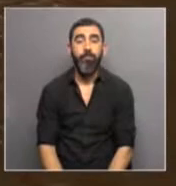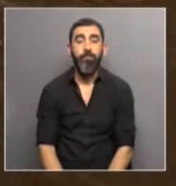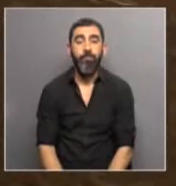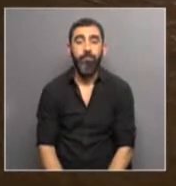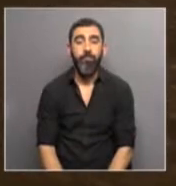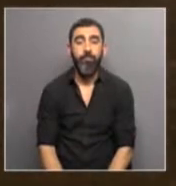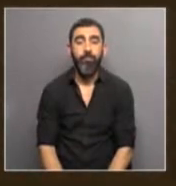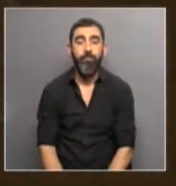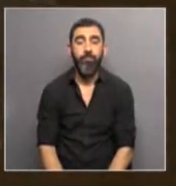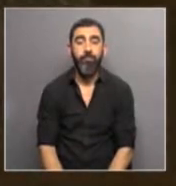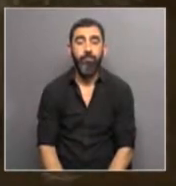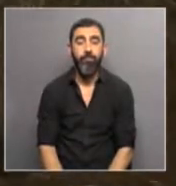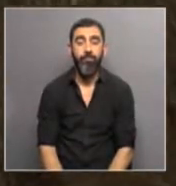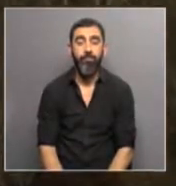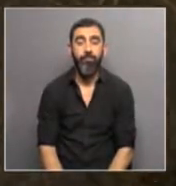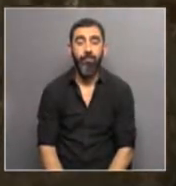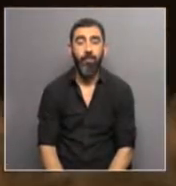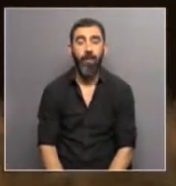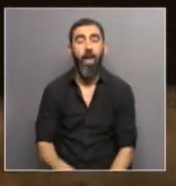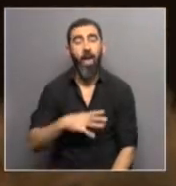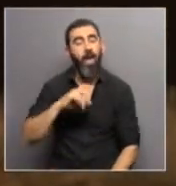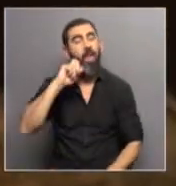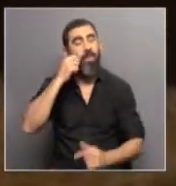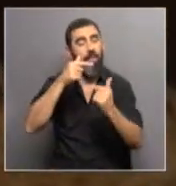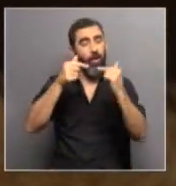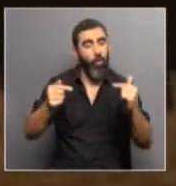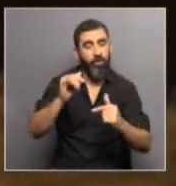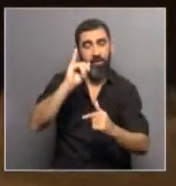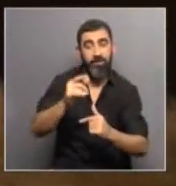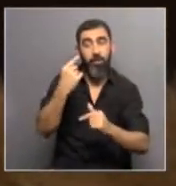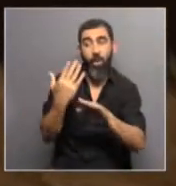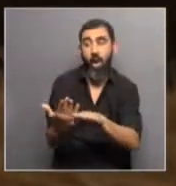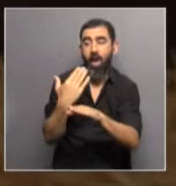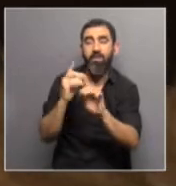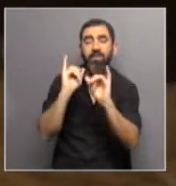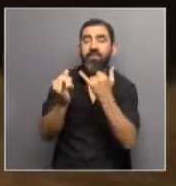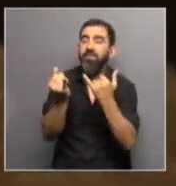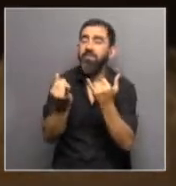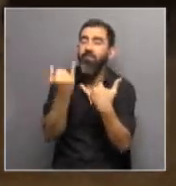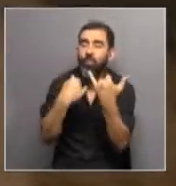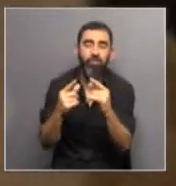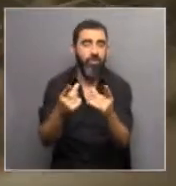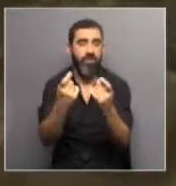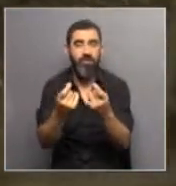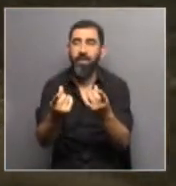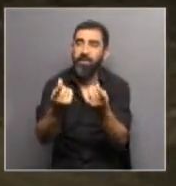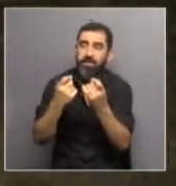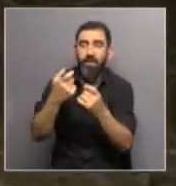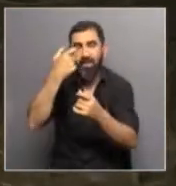Si bien las novelas son muy agradables, atrás tienen que tener datos, tienen que tener ciencia, tienen que